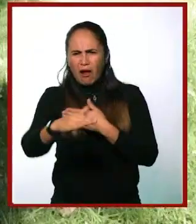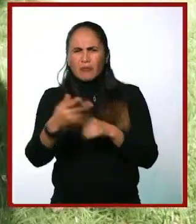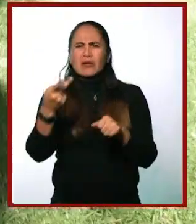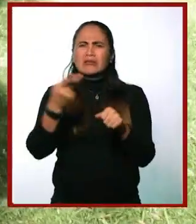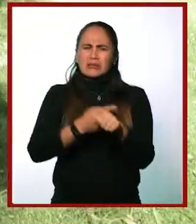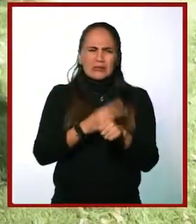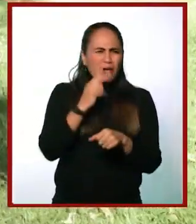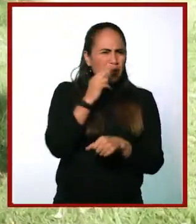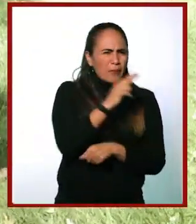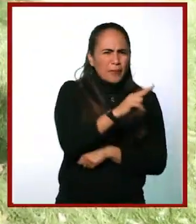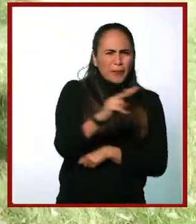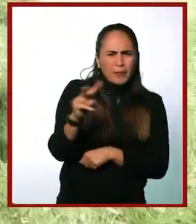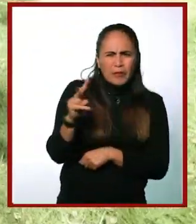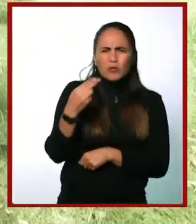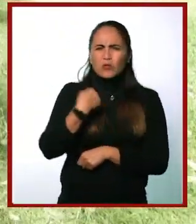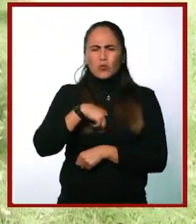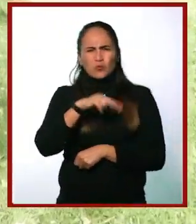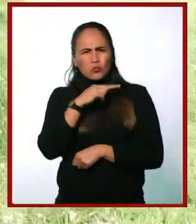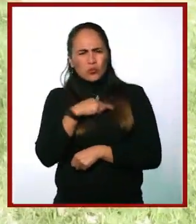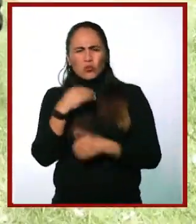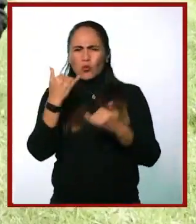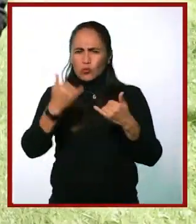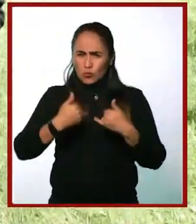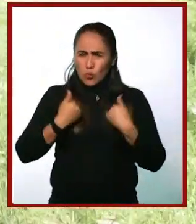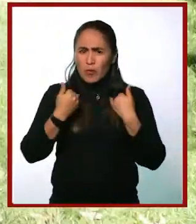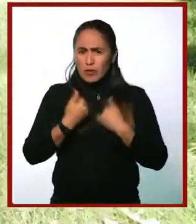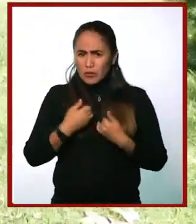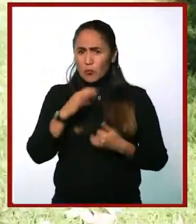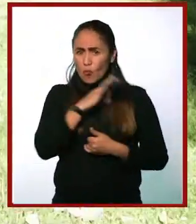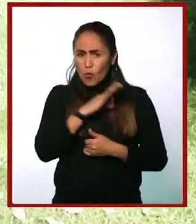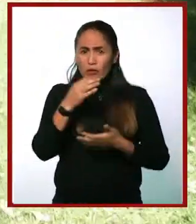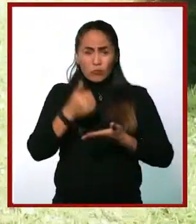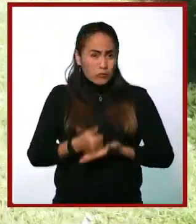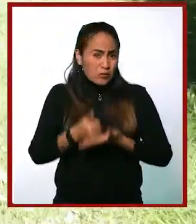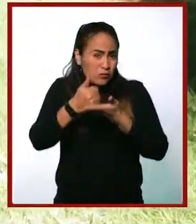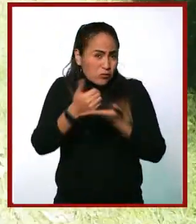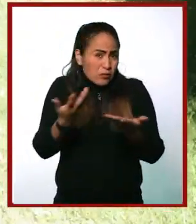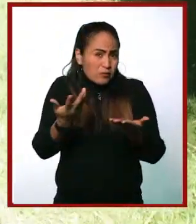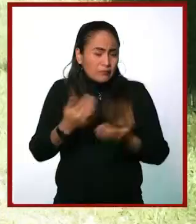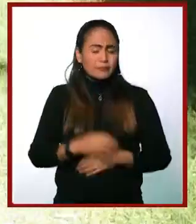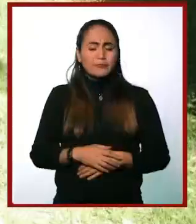que nosotros, como ciudadanos, como jóvenes, podemos hacer algo al respecto?